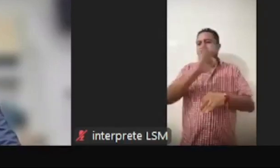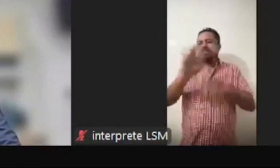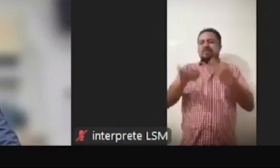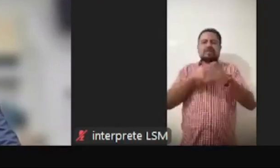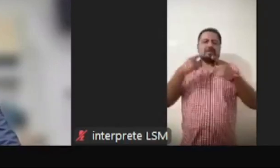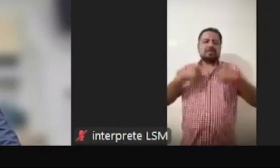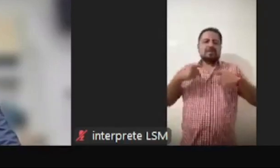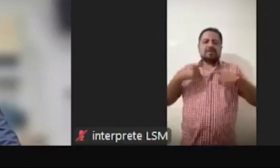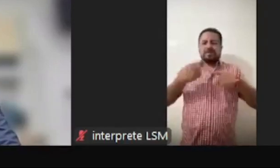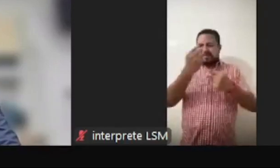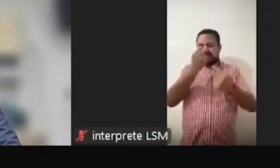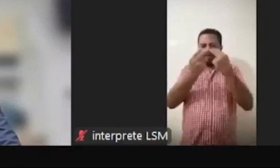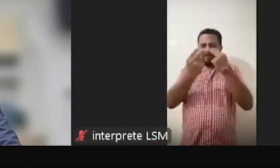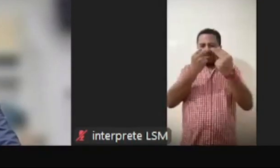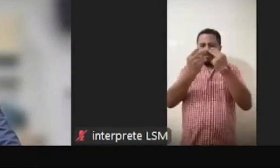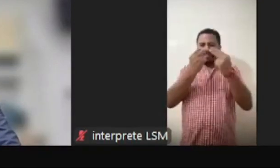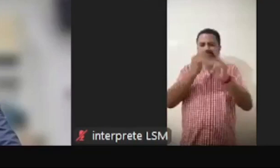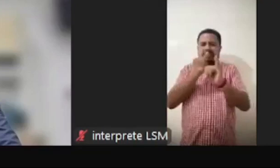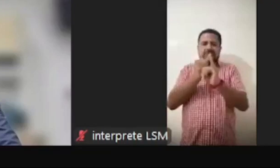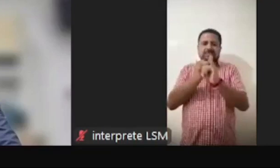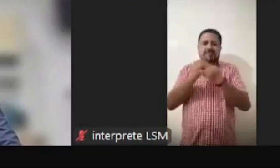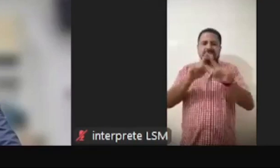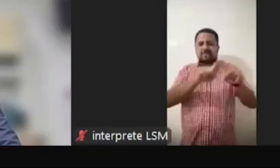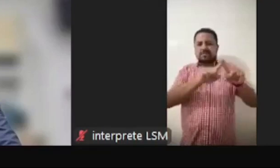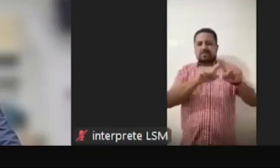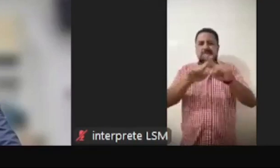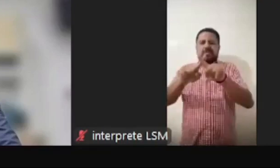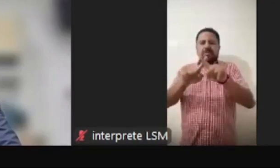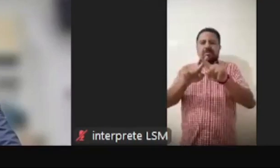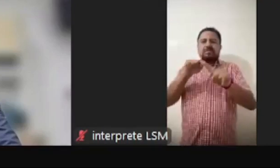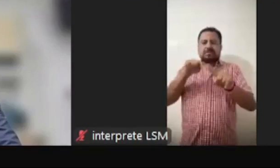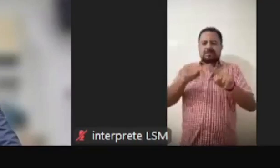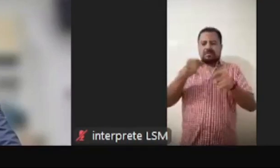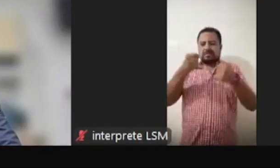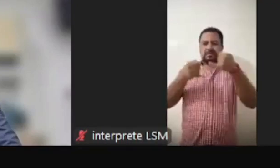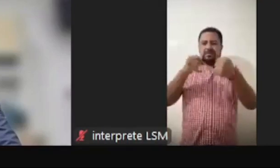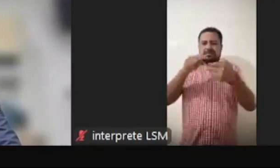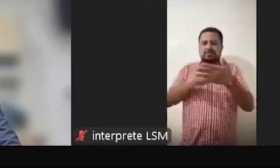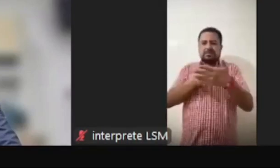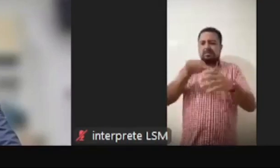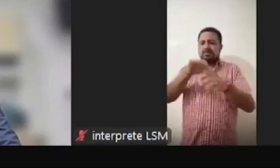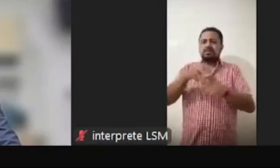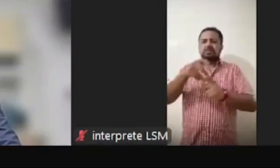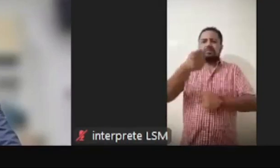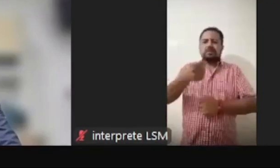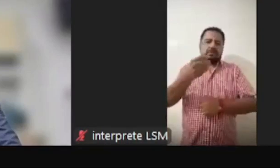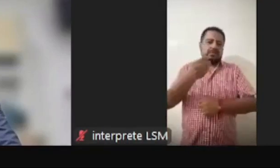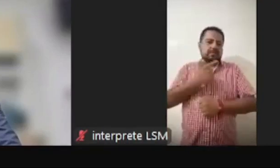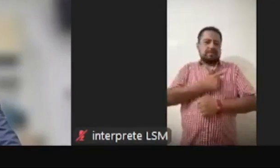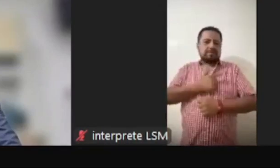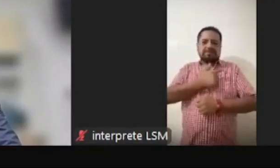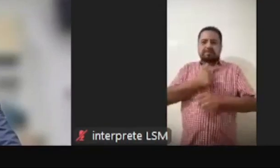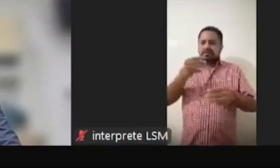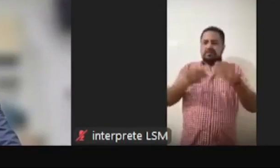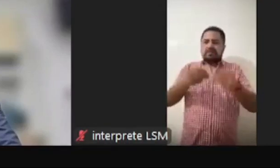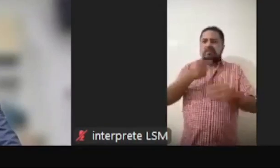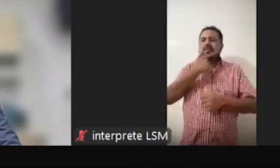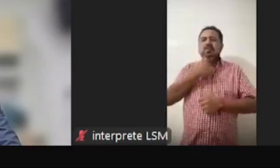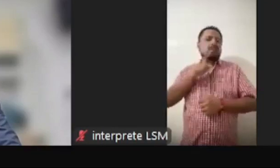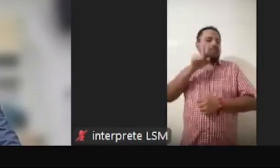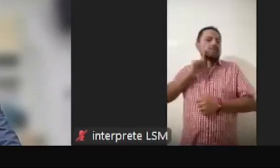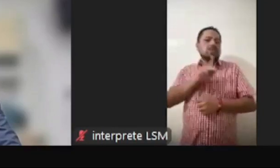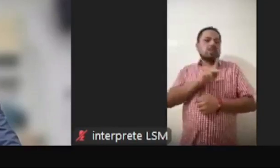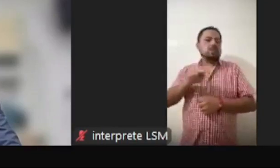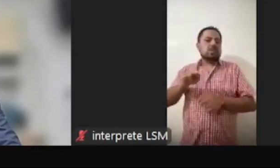las plataformas digitales del Tribunal Electoral. Saludo cordialmente a las magistradas, al magistrado que integran el